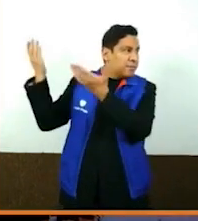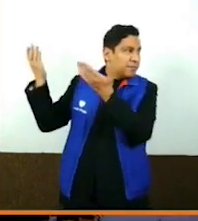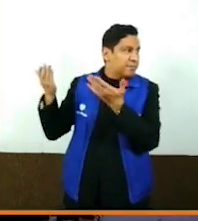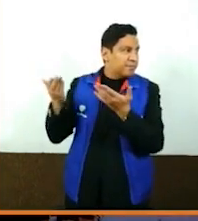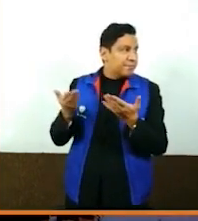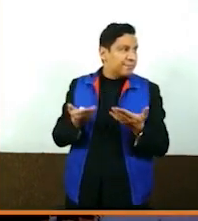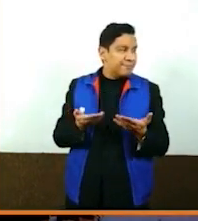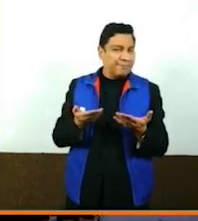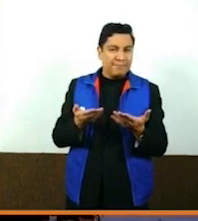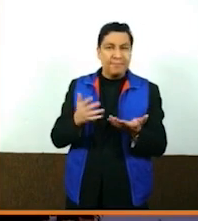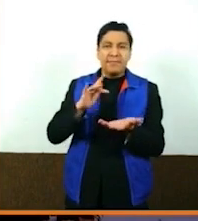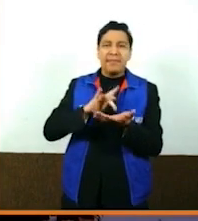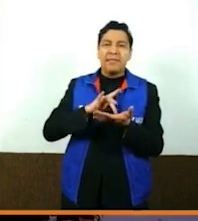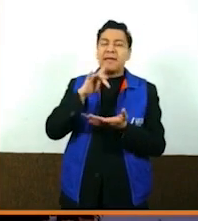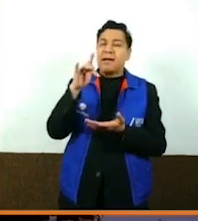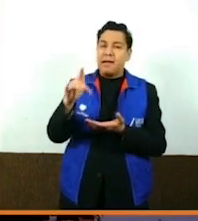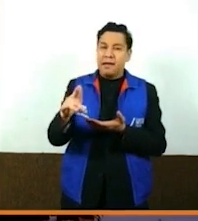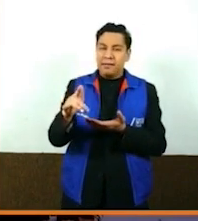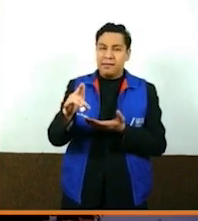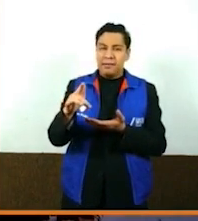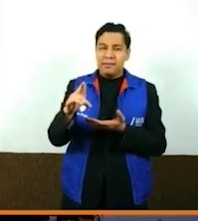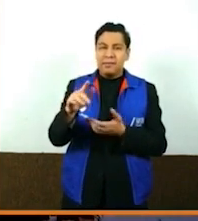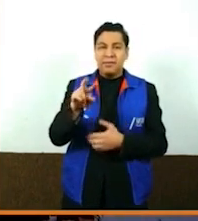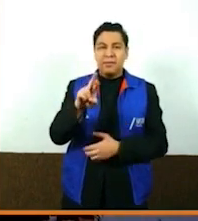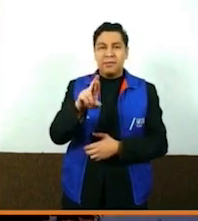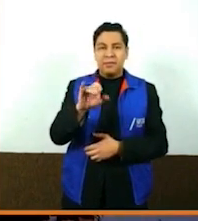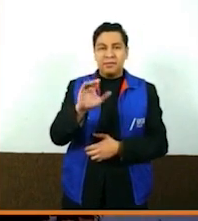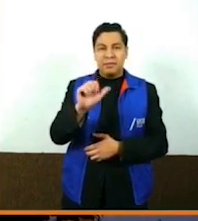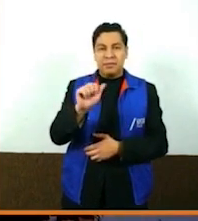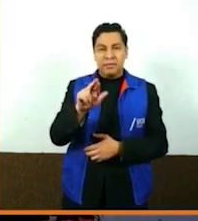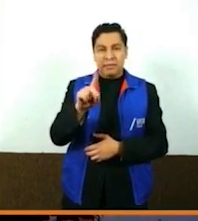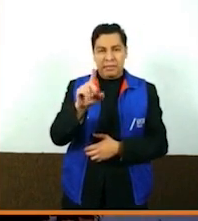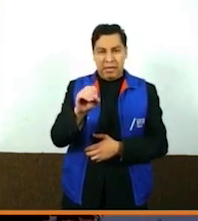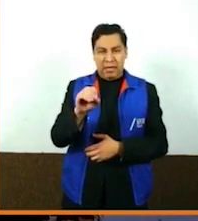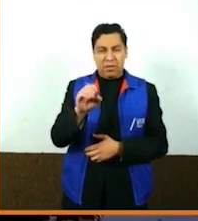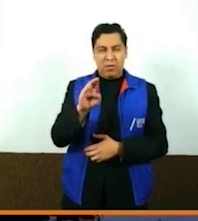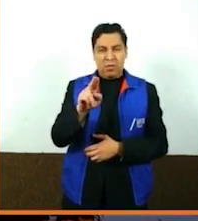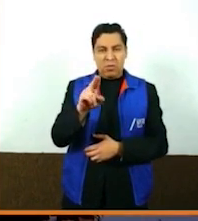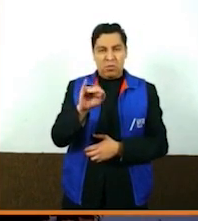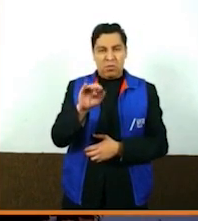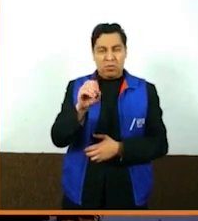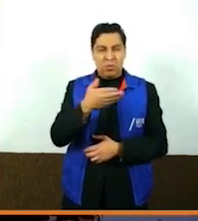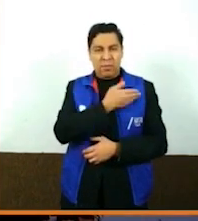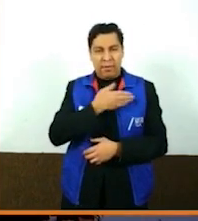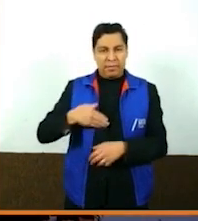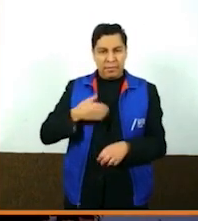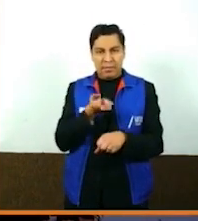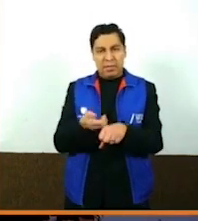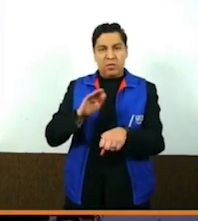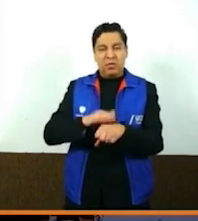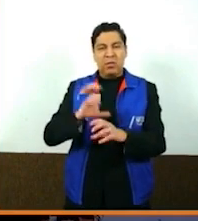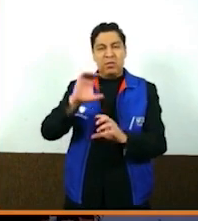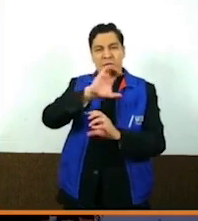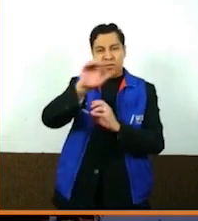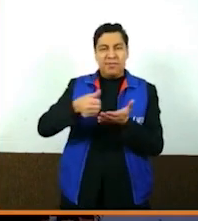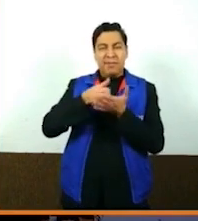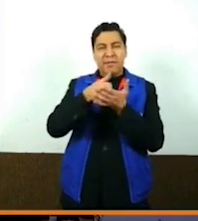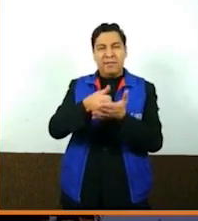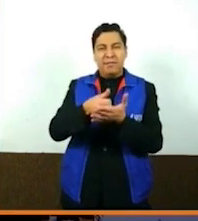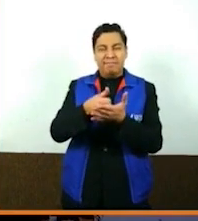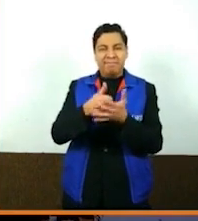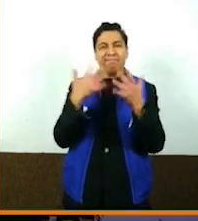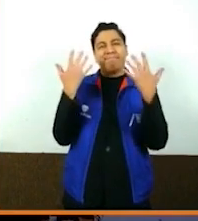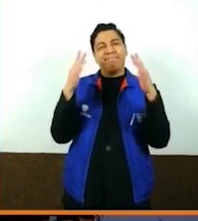primer lugar pues agradecemos la presencia de Ricardo Bucio Mújica, presidente ejecutivo de CEMEFI.